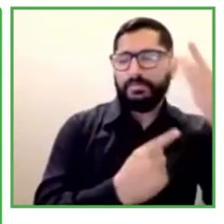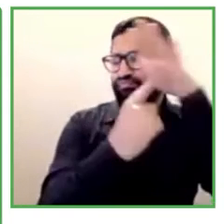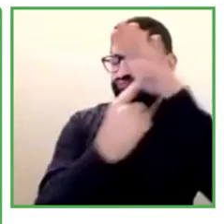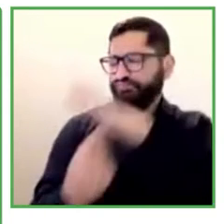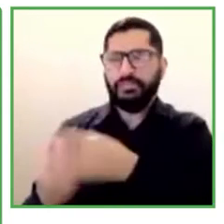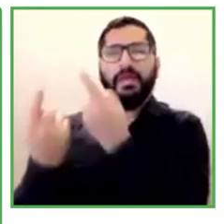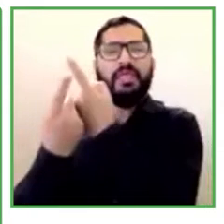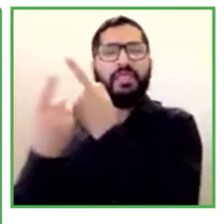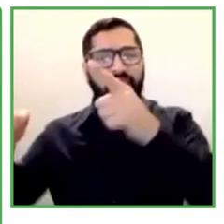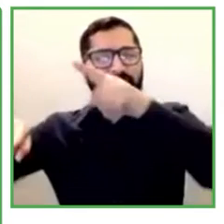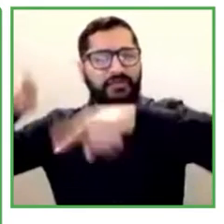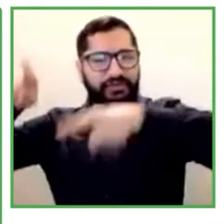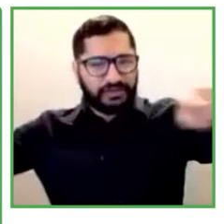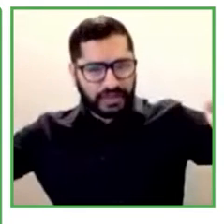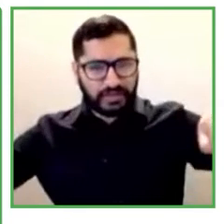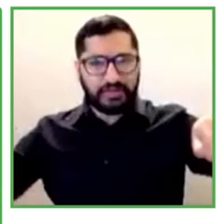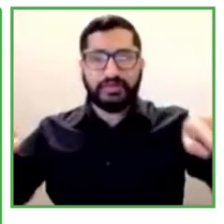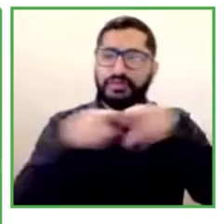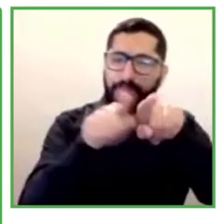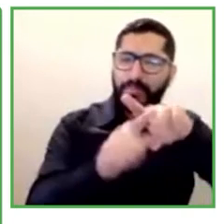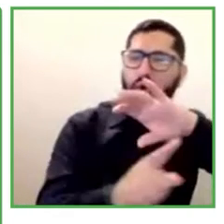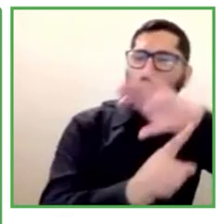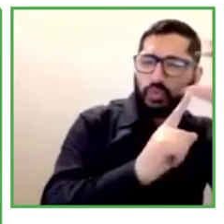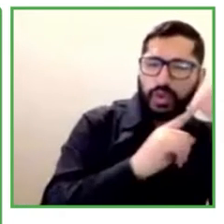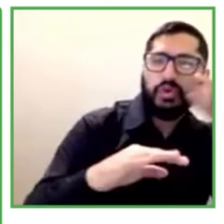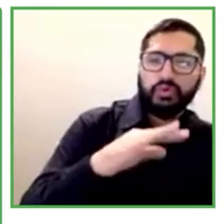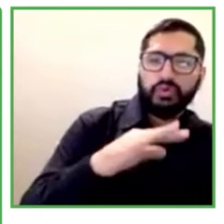es un punto muy importante.